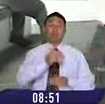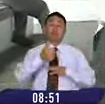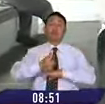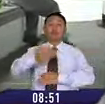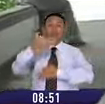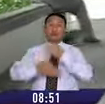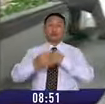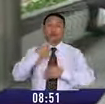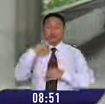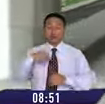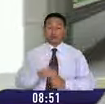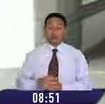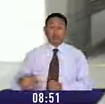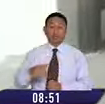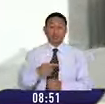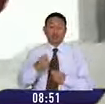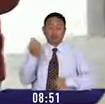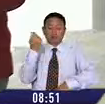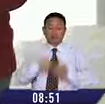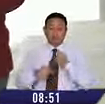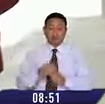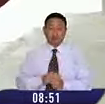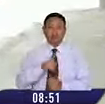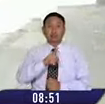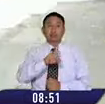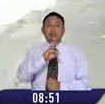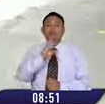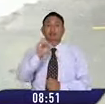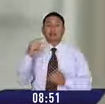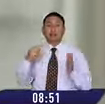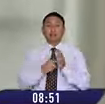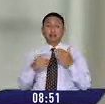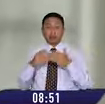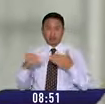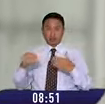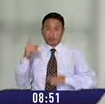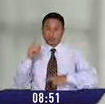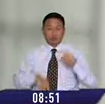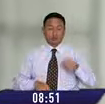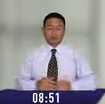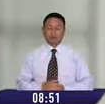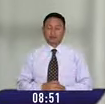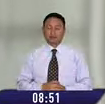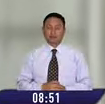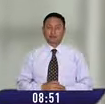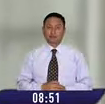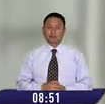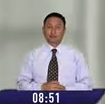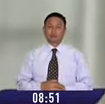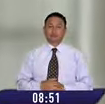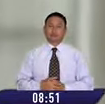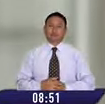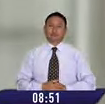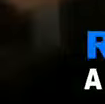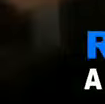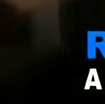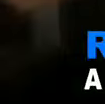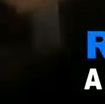dispuso prohibición de enajenar bienes por $160,000, informó Héctor